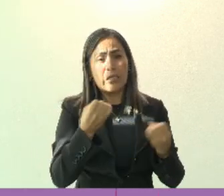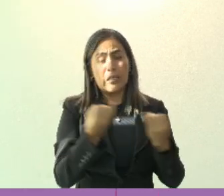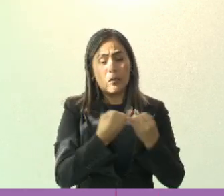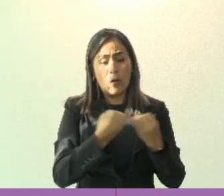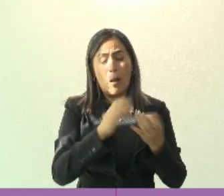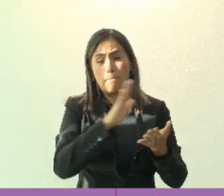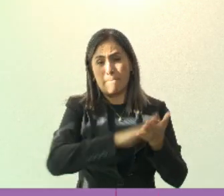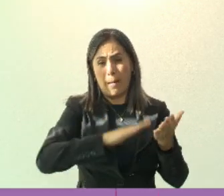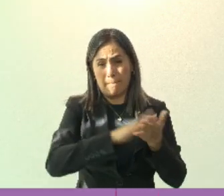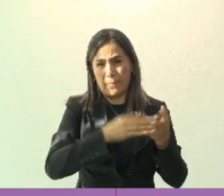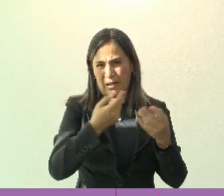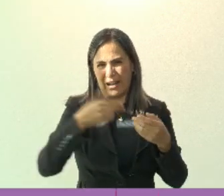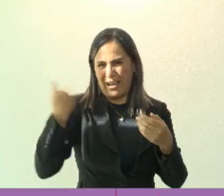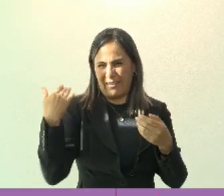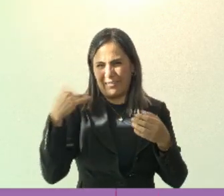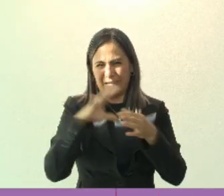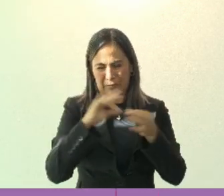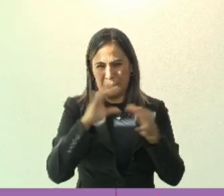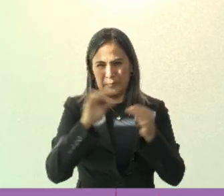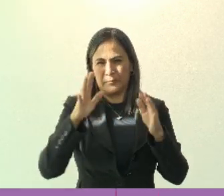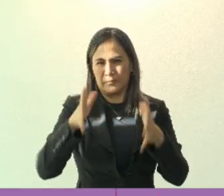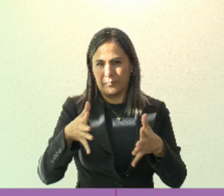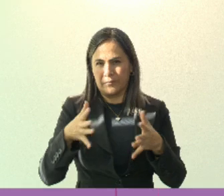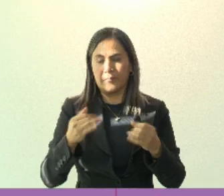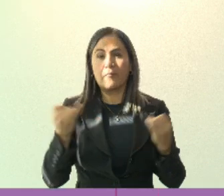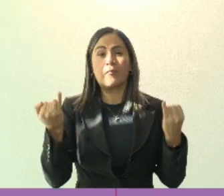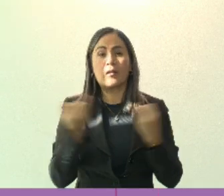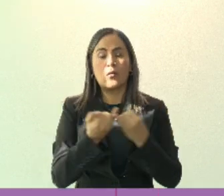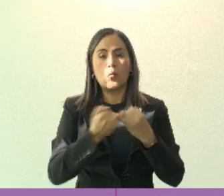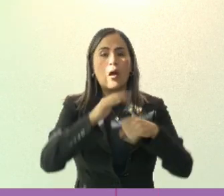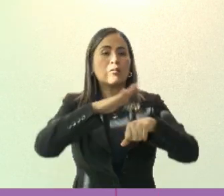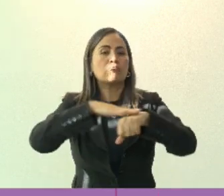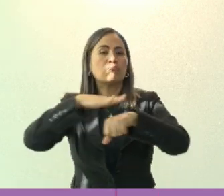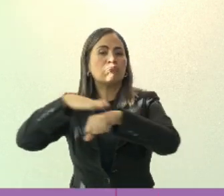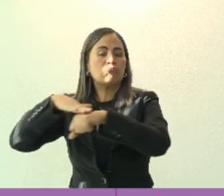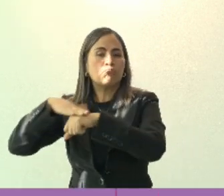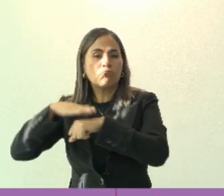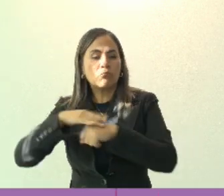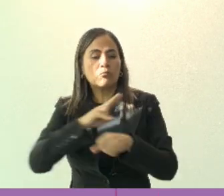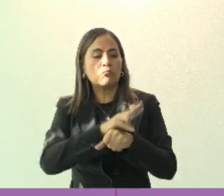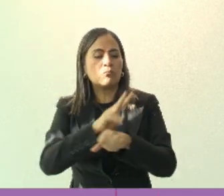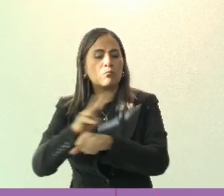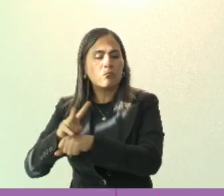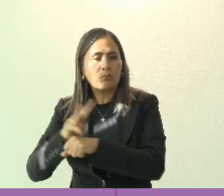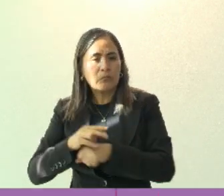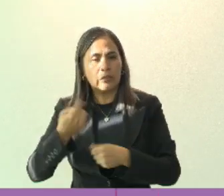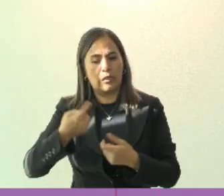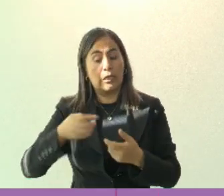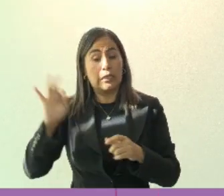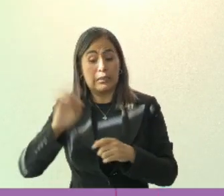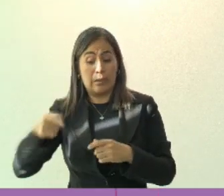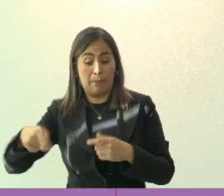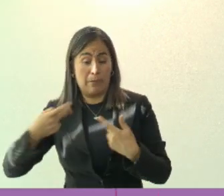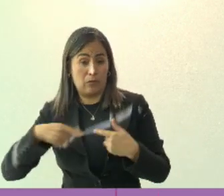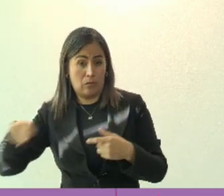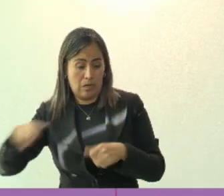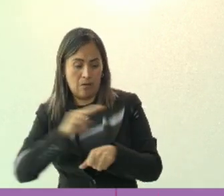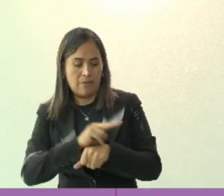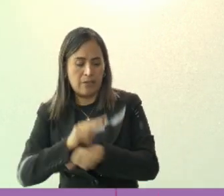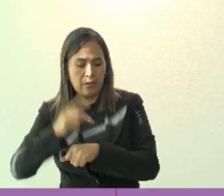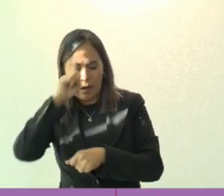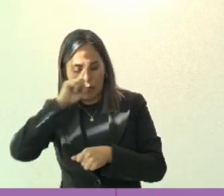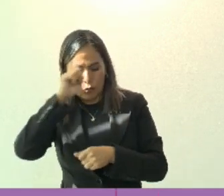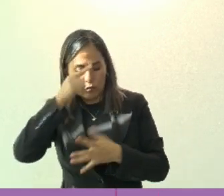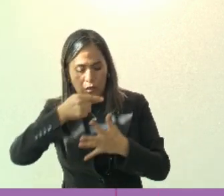que he mencionado, también nos hablan de las observaciones de auditoría. Si las observaciones de auditoría no están